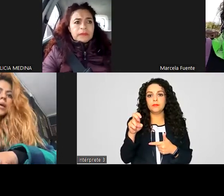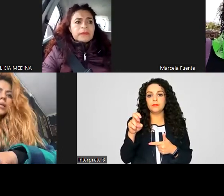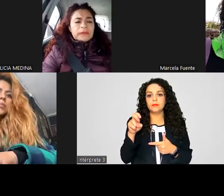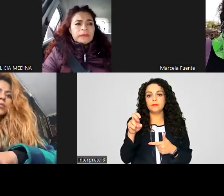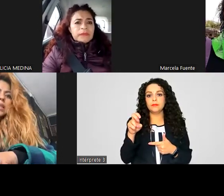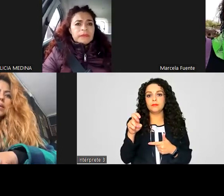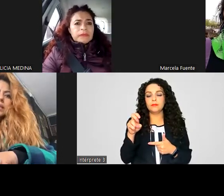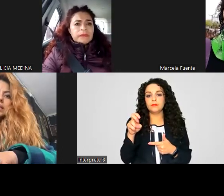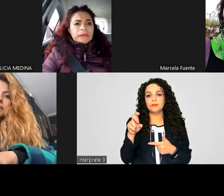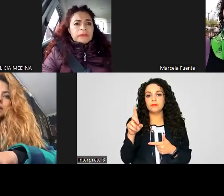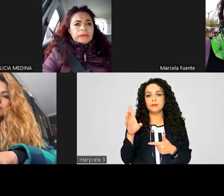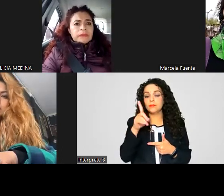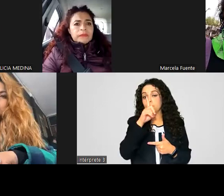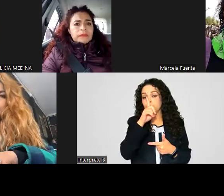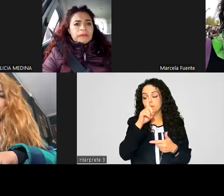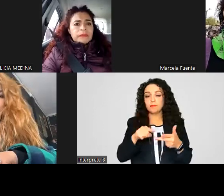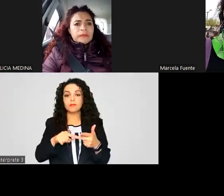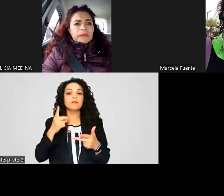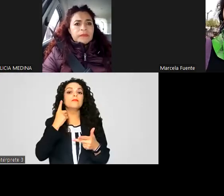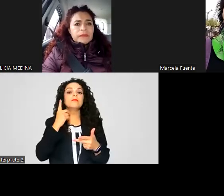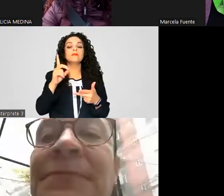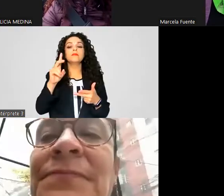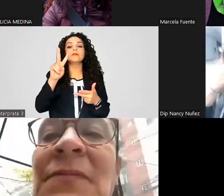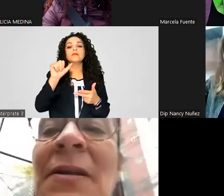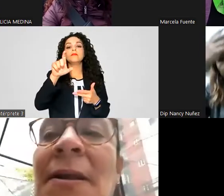Diputada Valentina Vali Abatres Guadarrama.